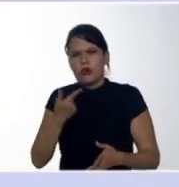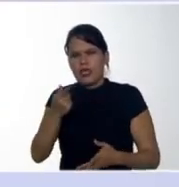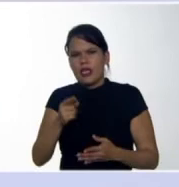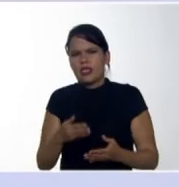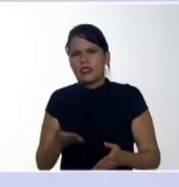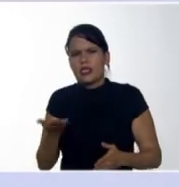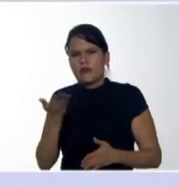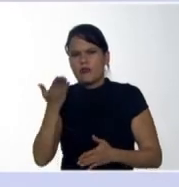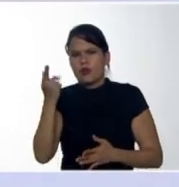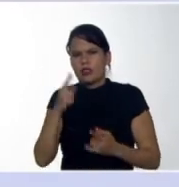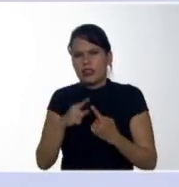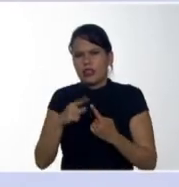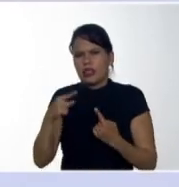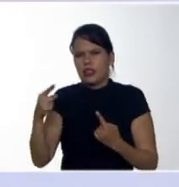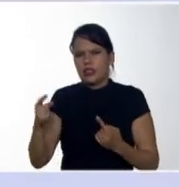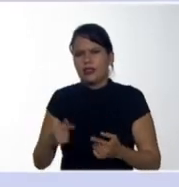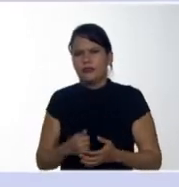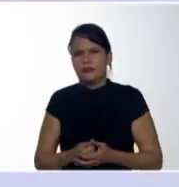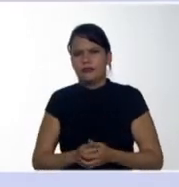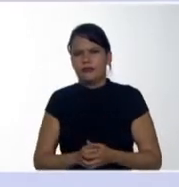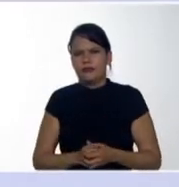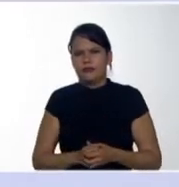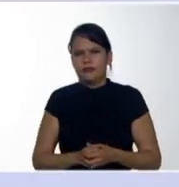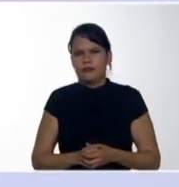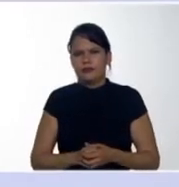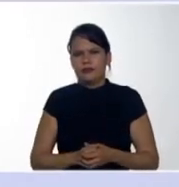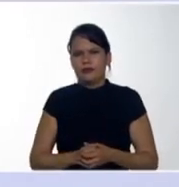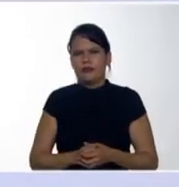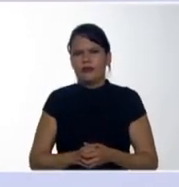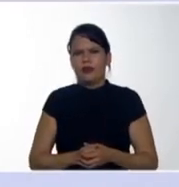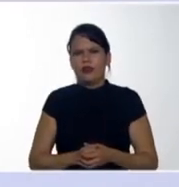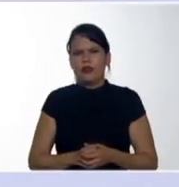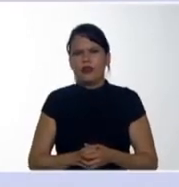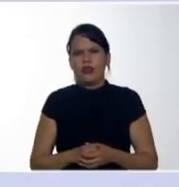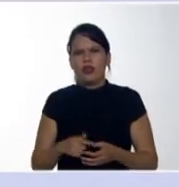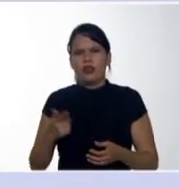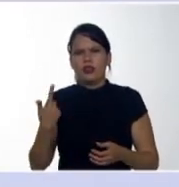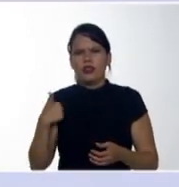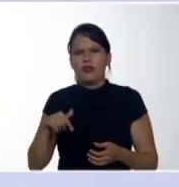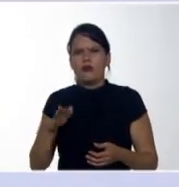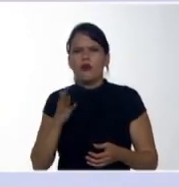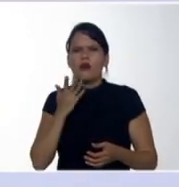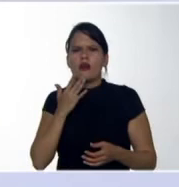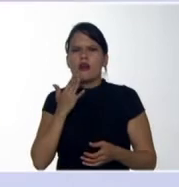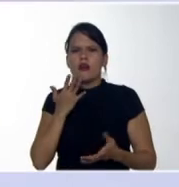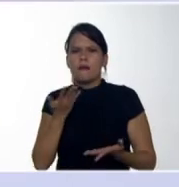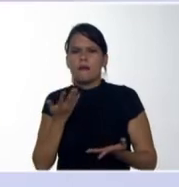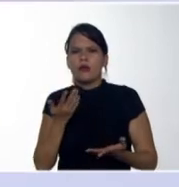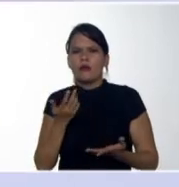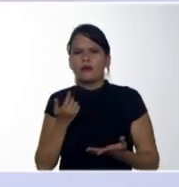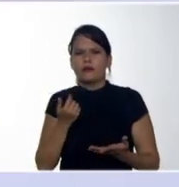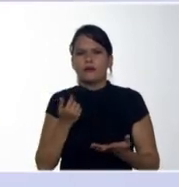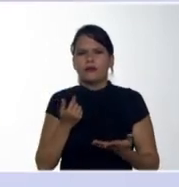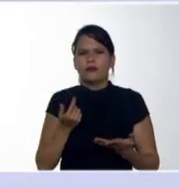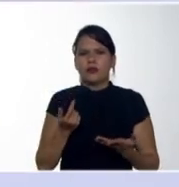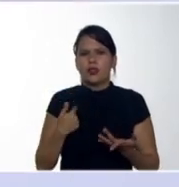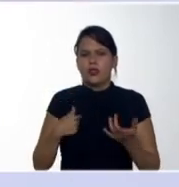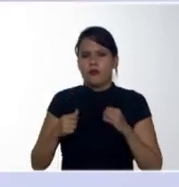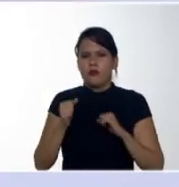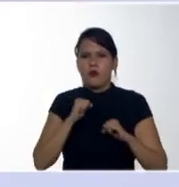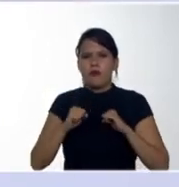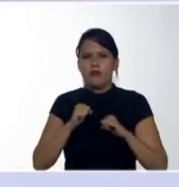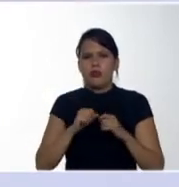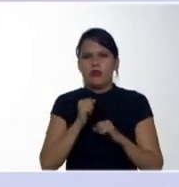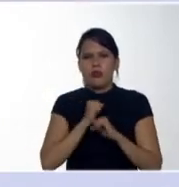importante fuente de energía. Acá tenemos un ejemplo, una ilustración de un movimiento, de una máquina